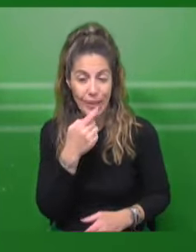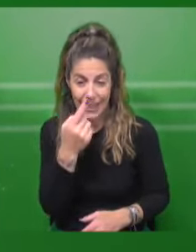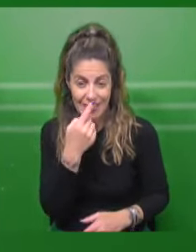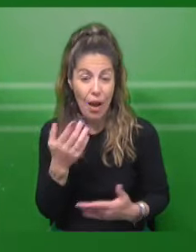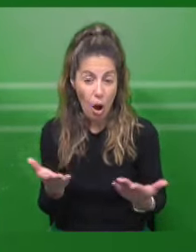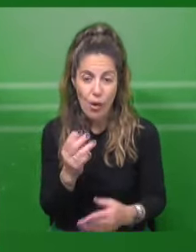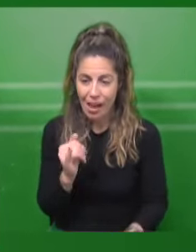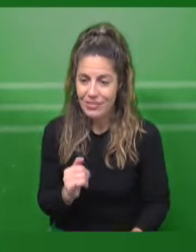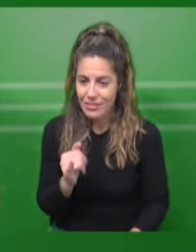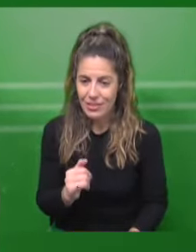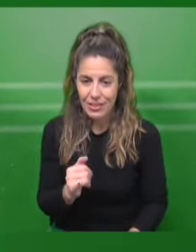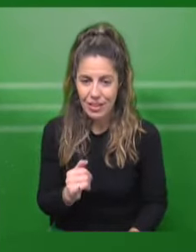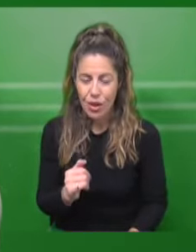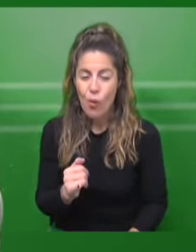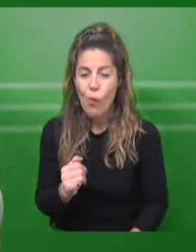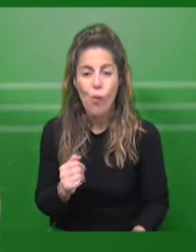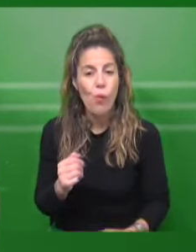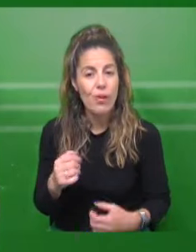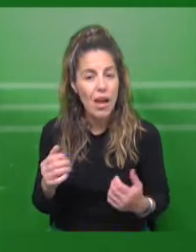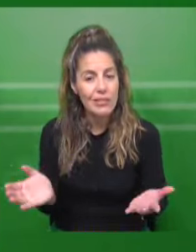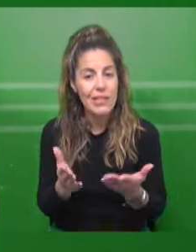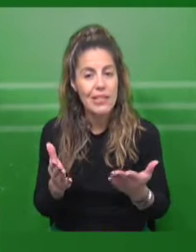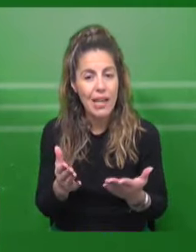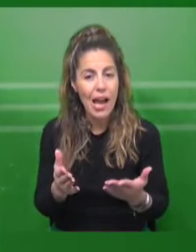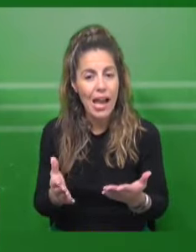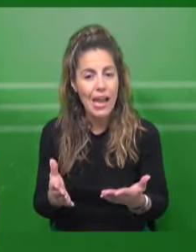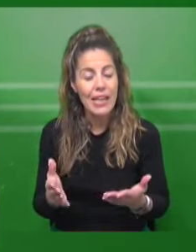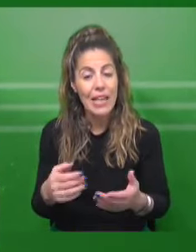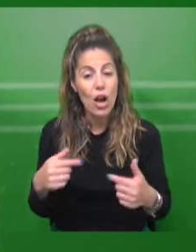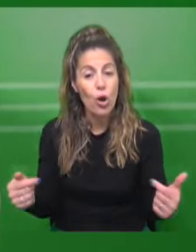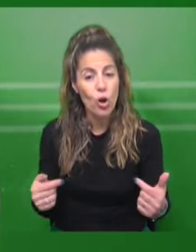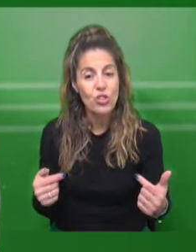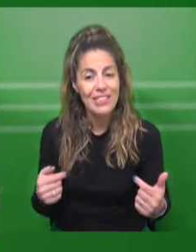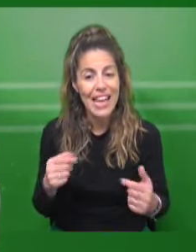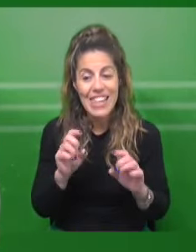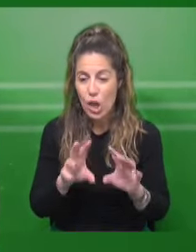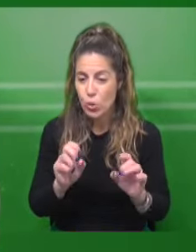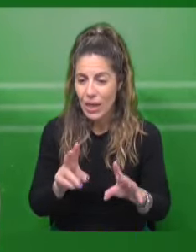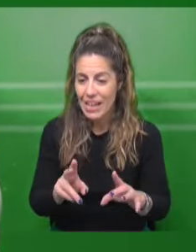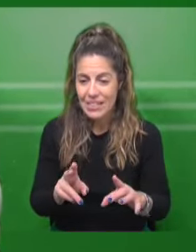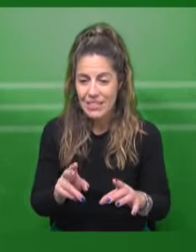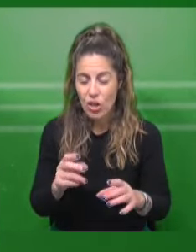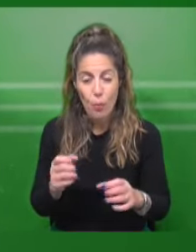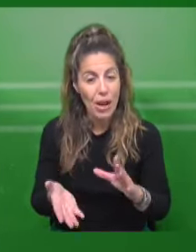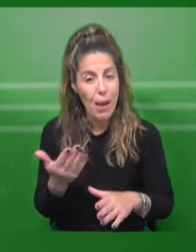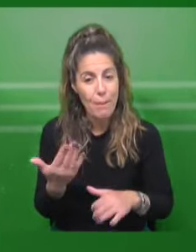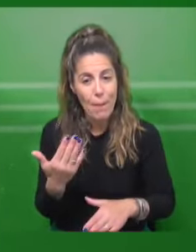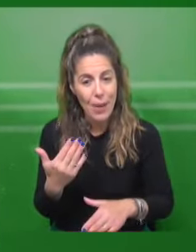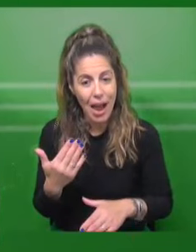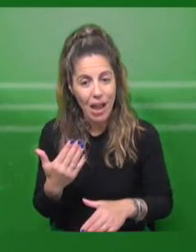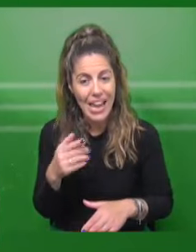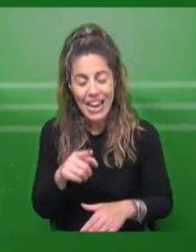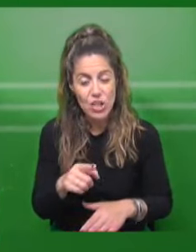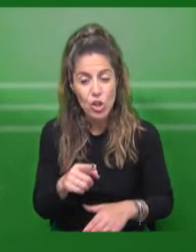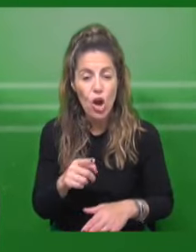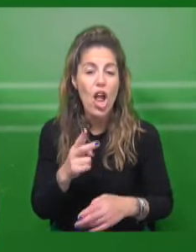importa mucho que es una intensidad en la explotación de recursos naturales no O sea ese combo se llama subdesarrollo o sea